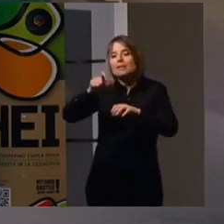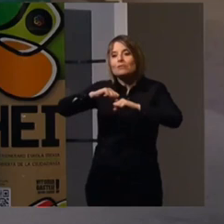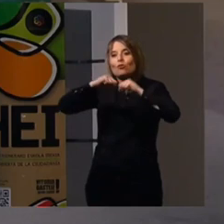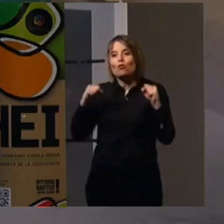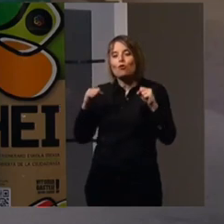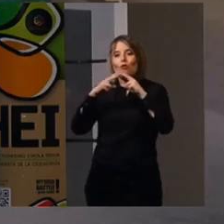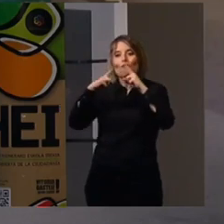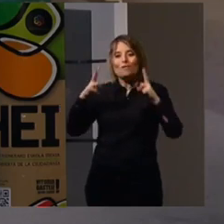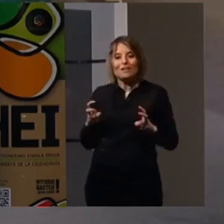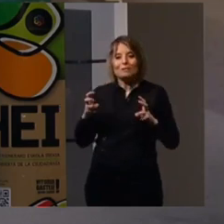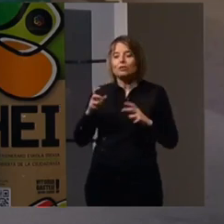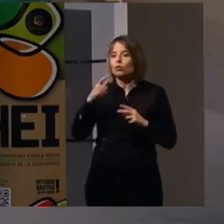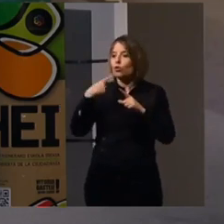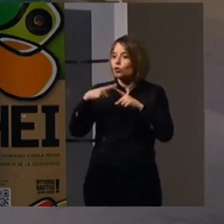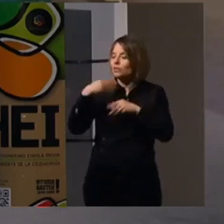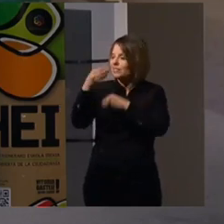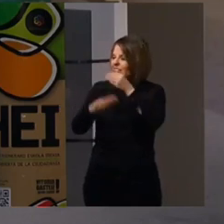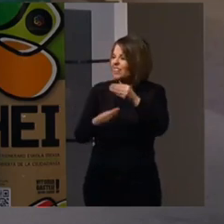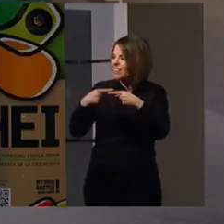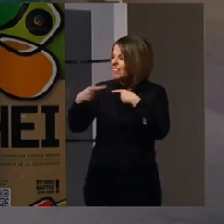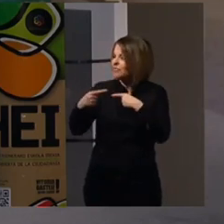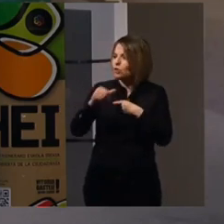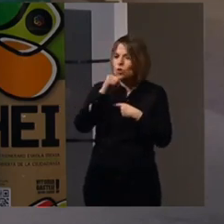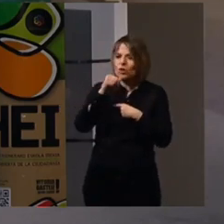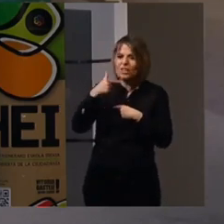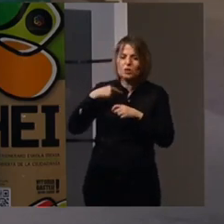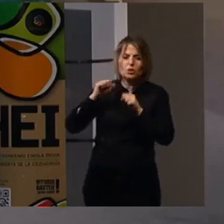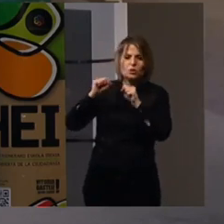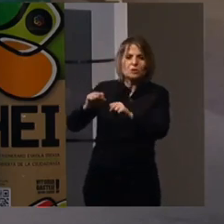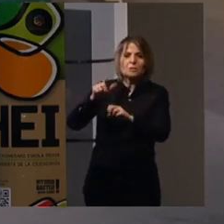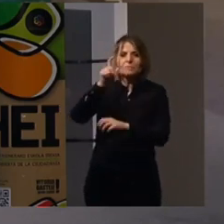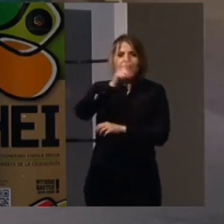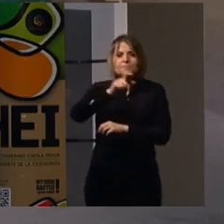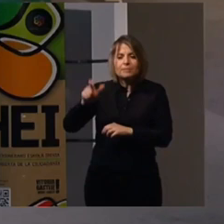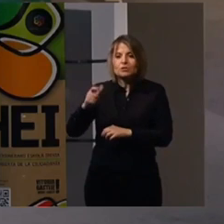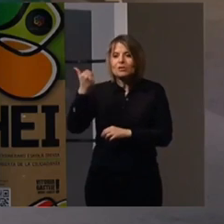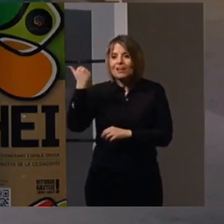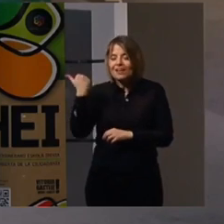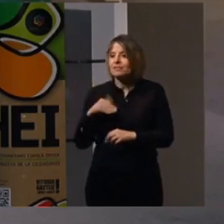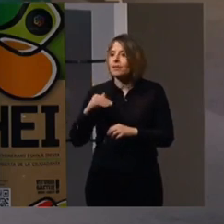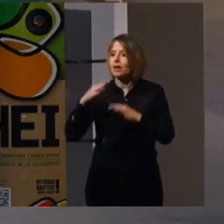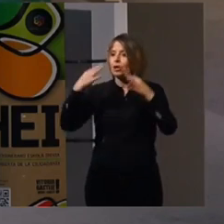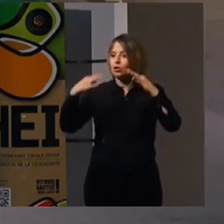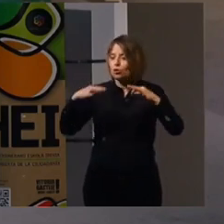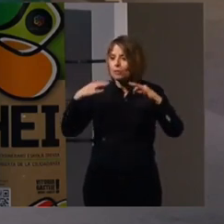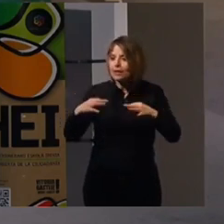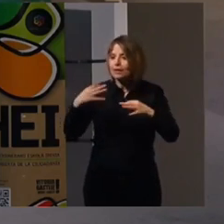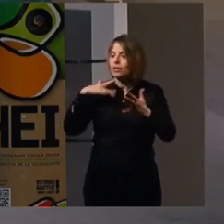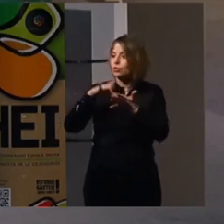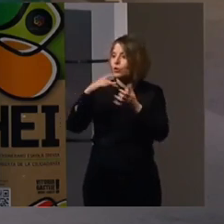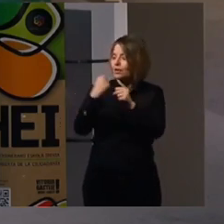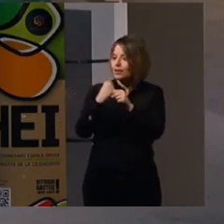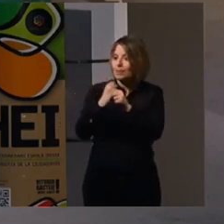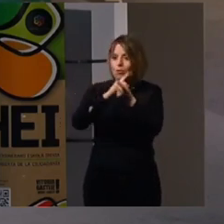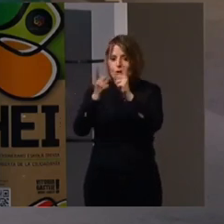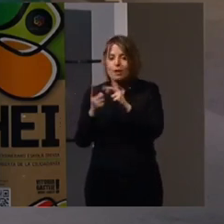le permitió conectar con que las cosas que estaba haciendo en su día a día no las quería. Y hubo un montón de gente que, cuando ya se restableció en la normalidad, pues cambió de trabajo, cambió